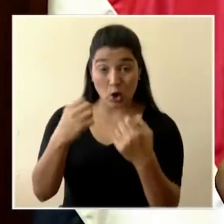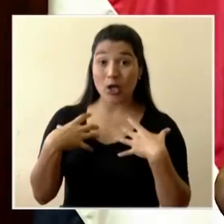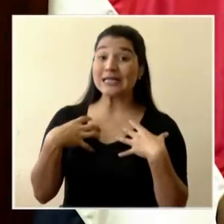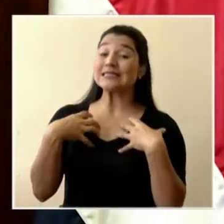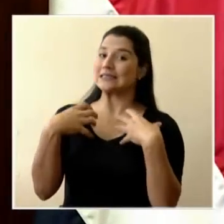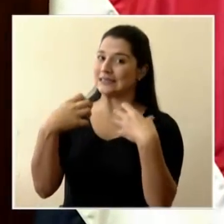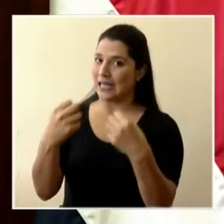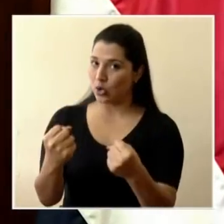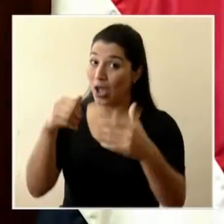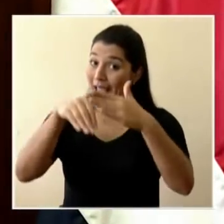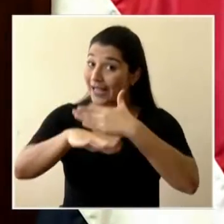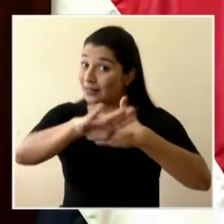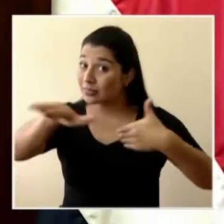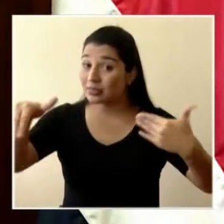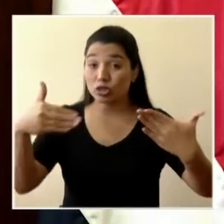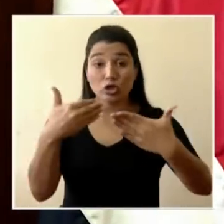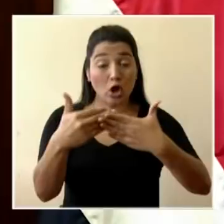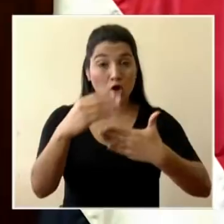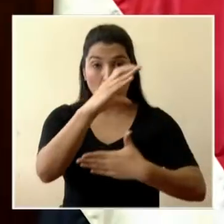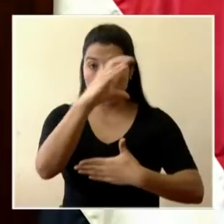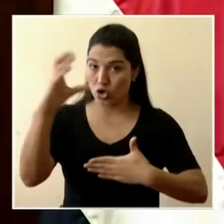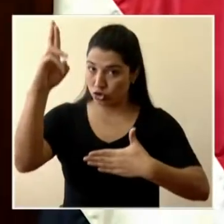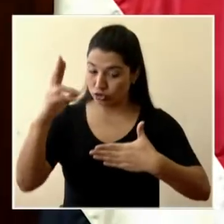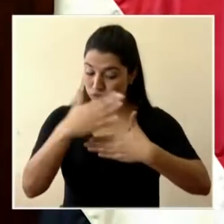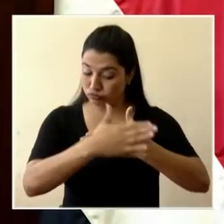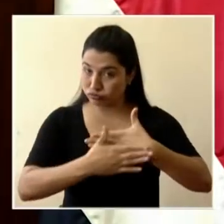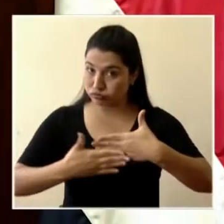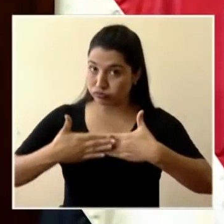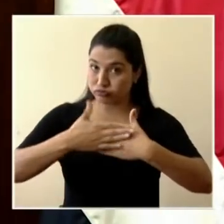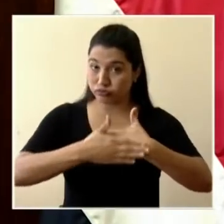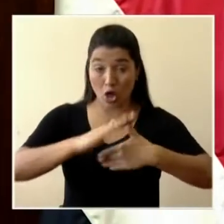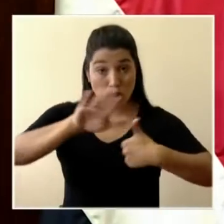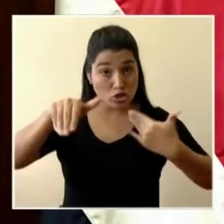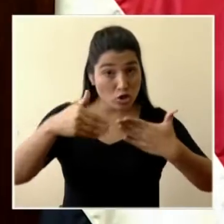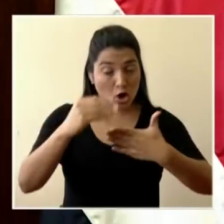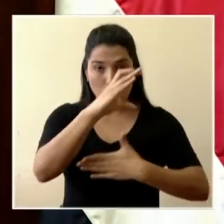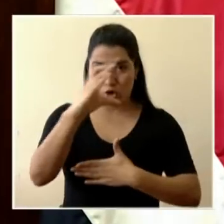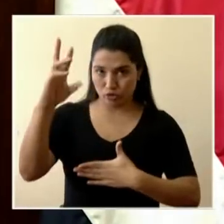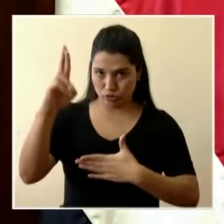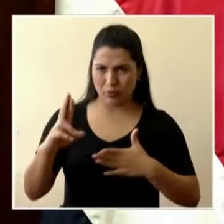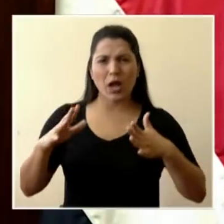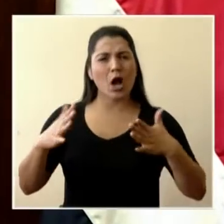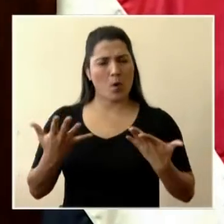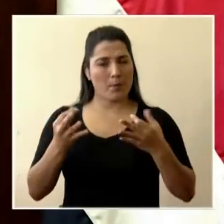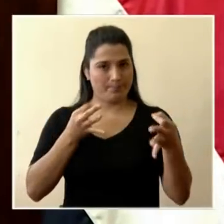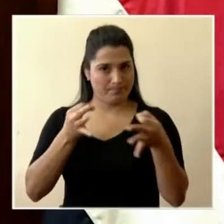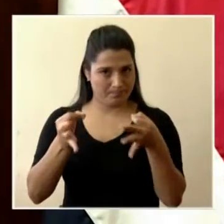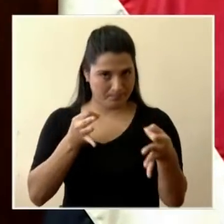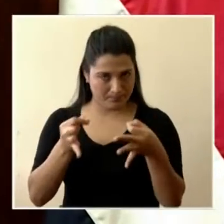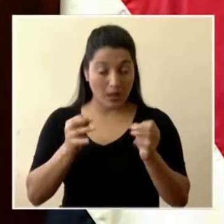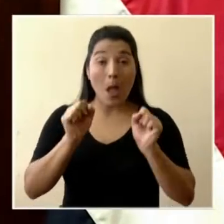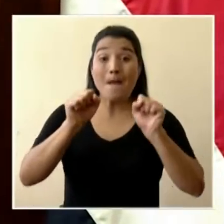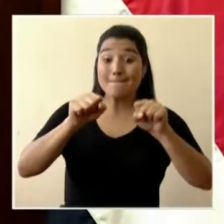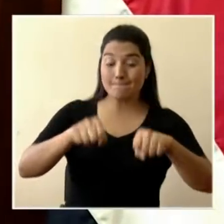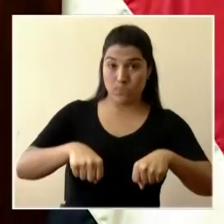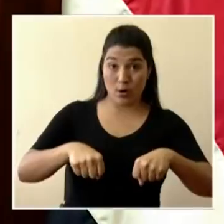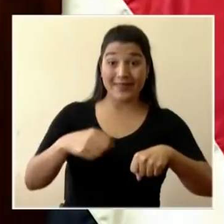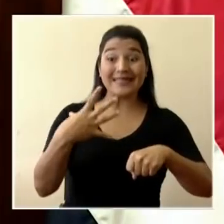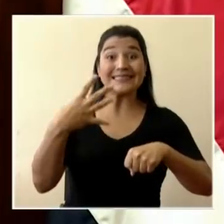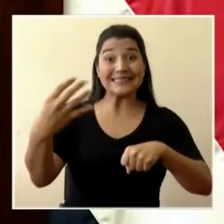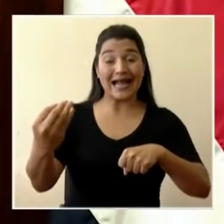sanitaria en todo el país, absolutamente todo el país. De la siguiente forma: podrán circular